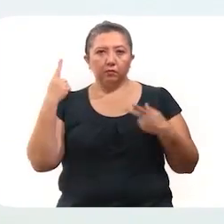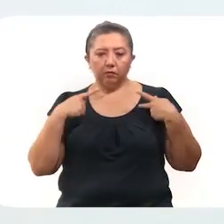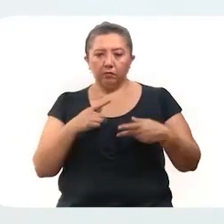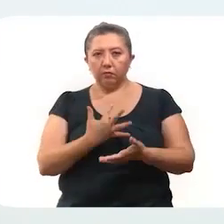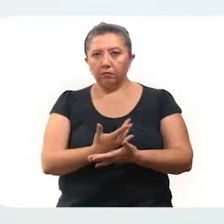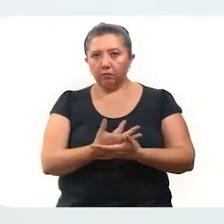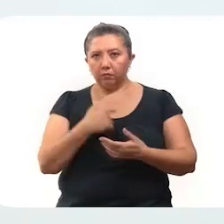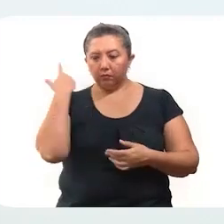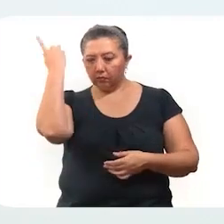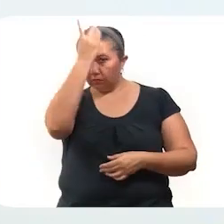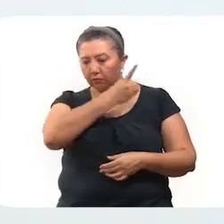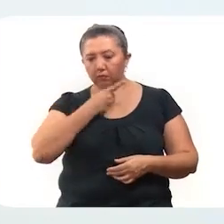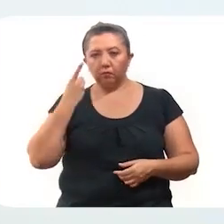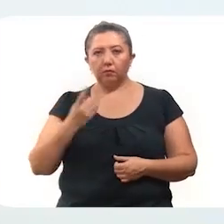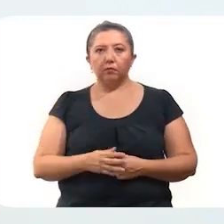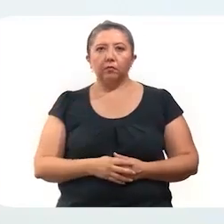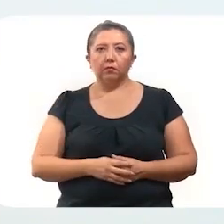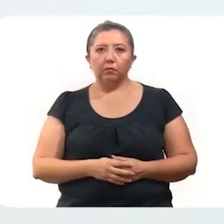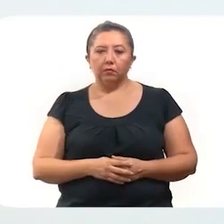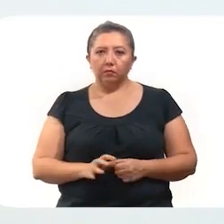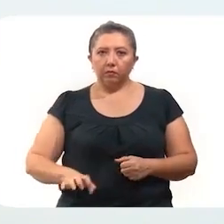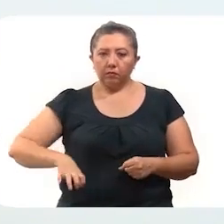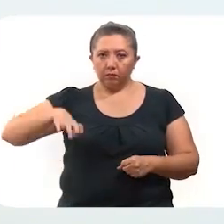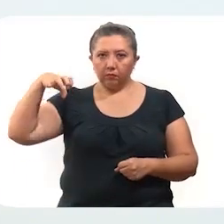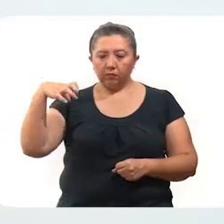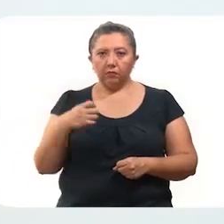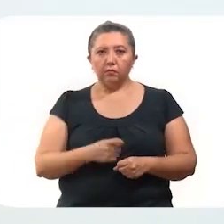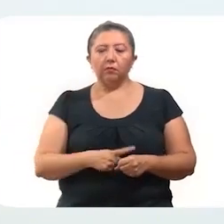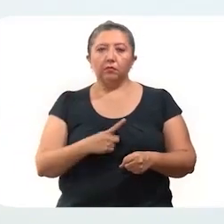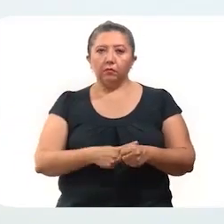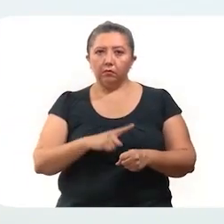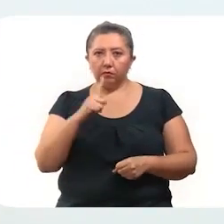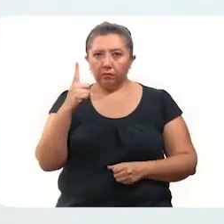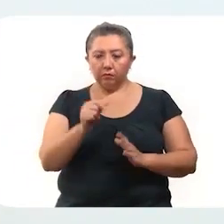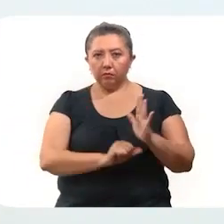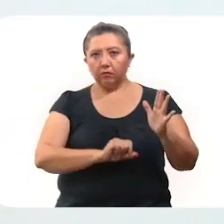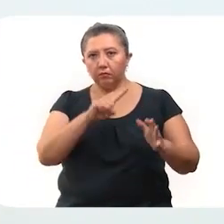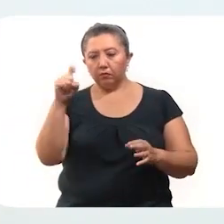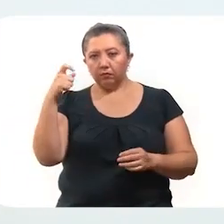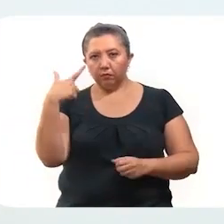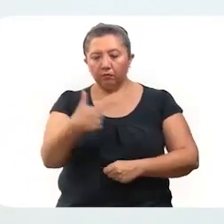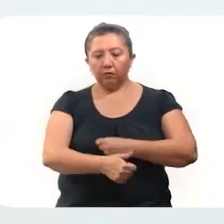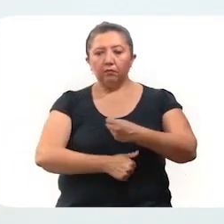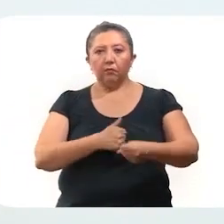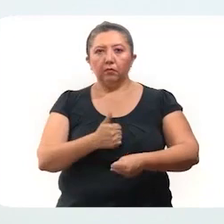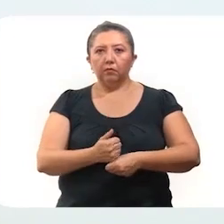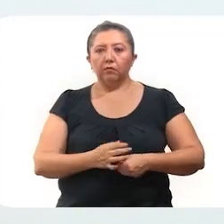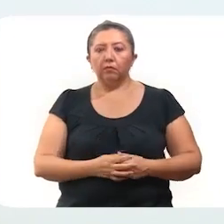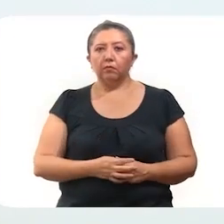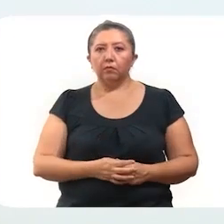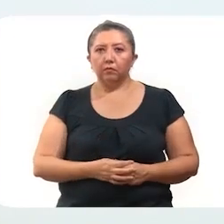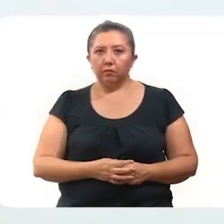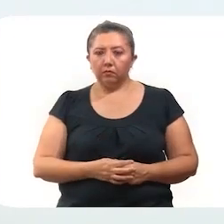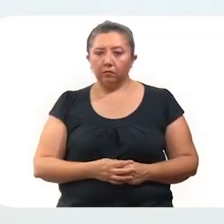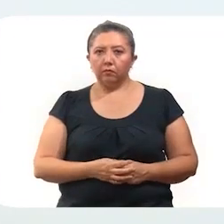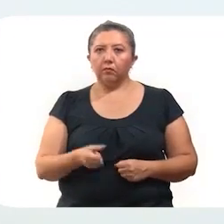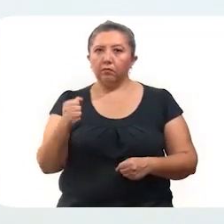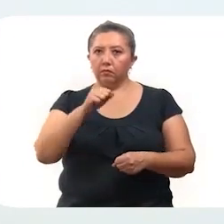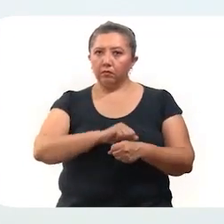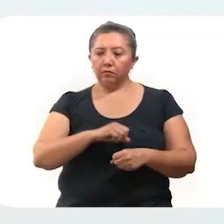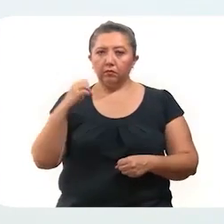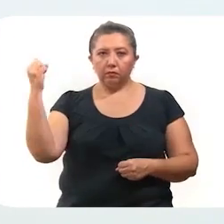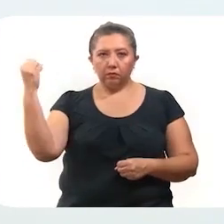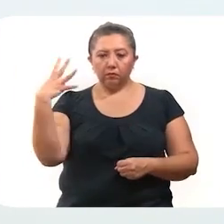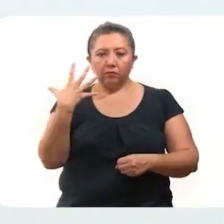Hay otros pacientes a la espera de diagnóstico. El rango de los casos es de 1 mes a 107 años. Los